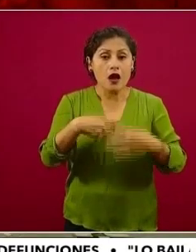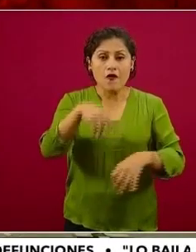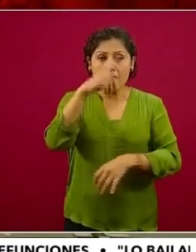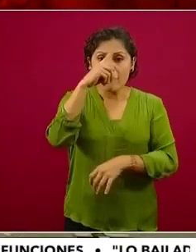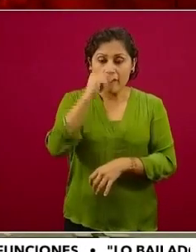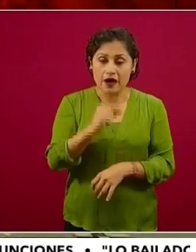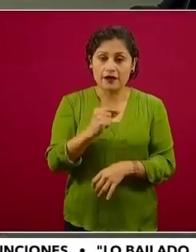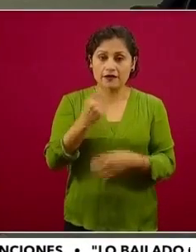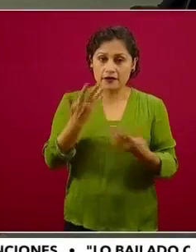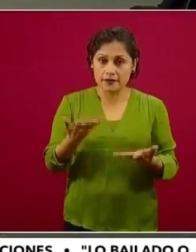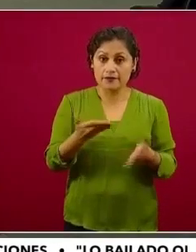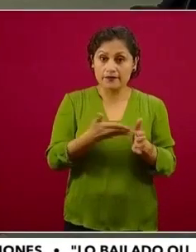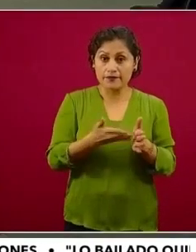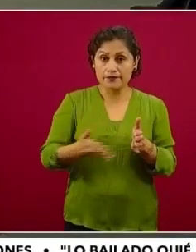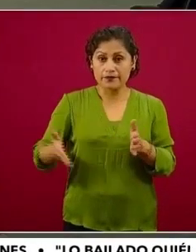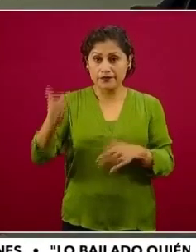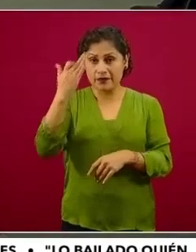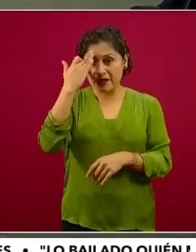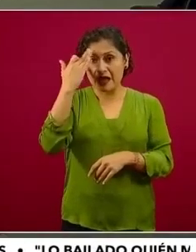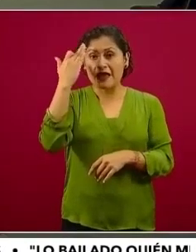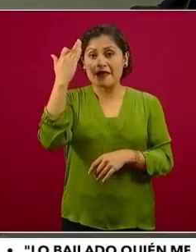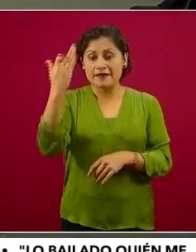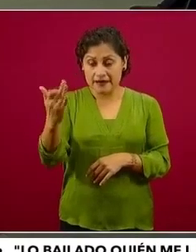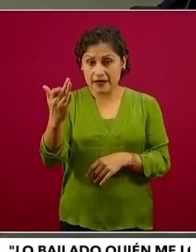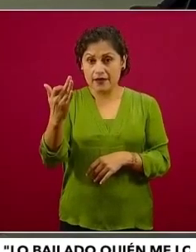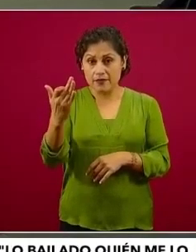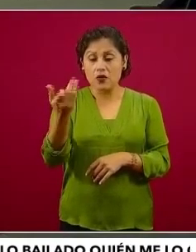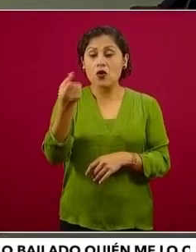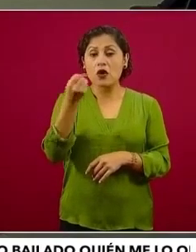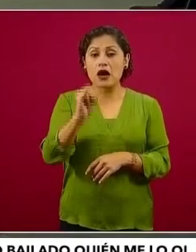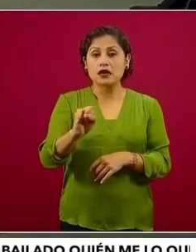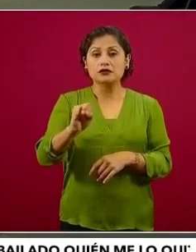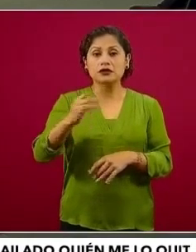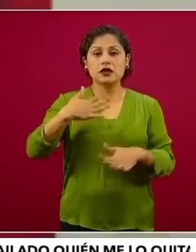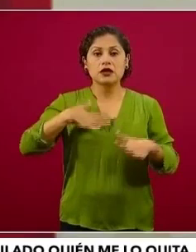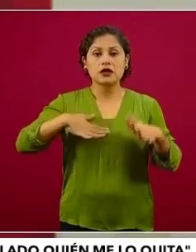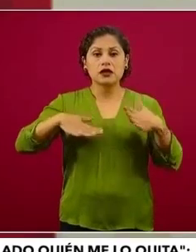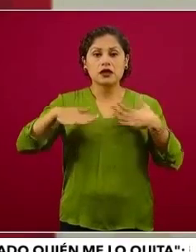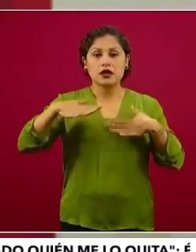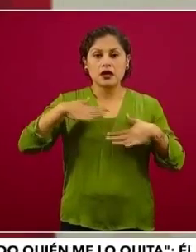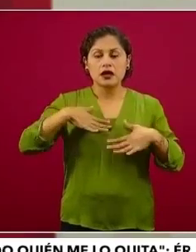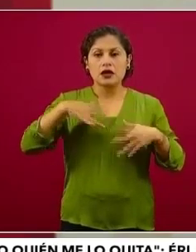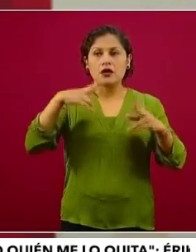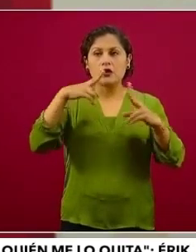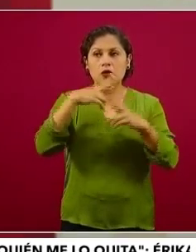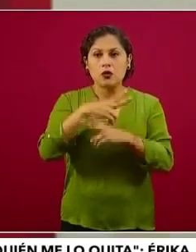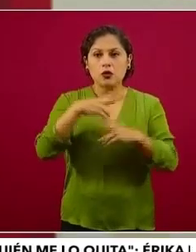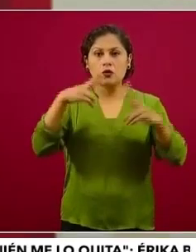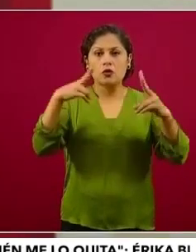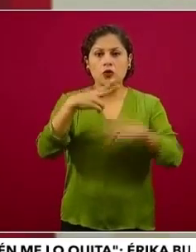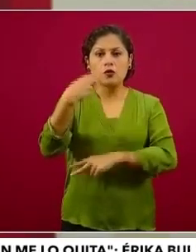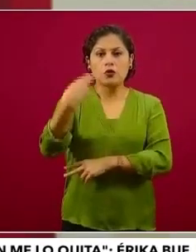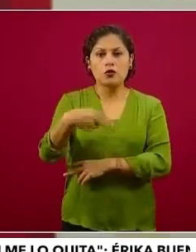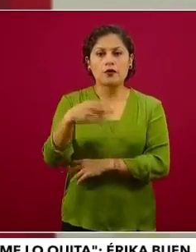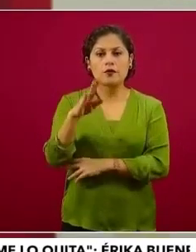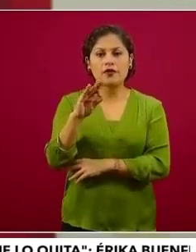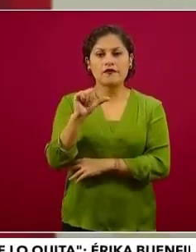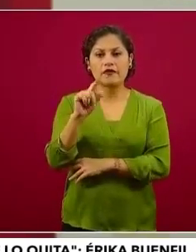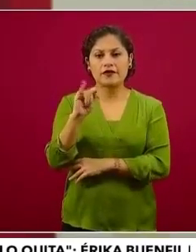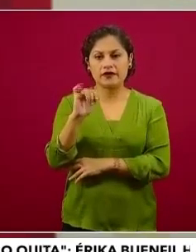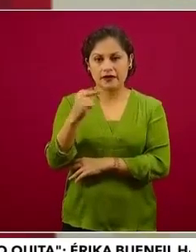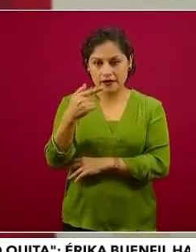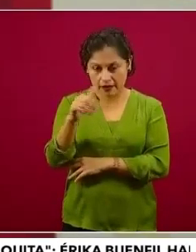horas, causa un fenómeno que médicamente se llama fatiga respiratoria. Fatiga respiratoria es que la persona,